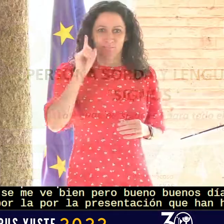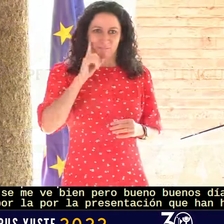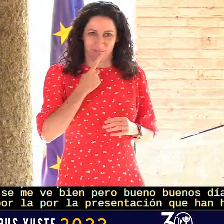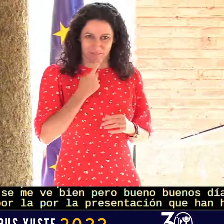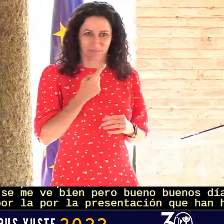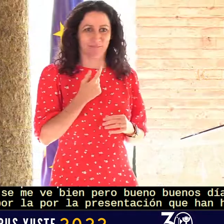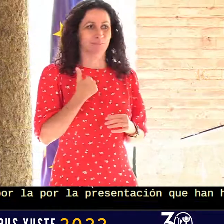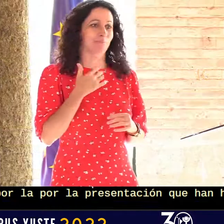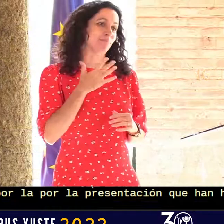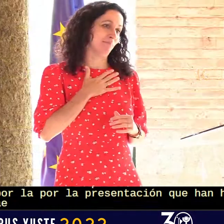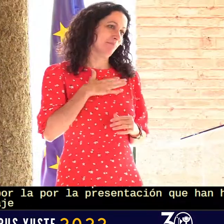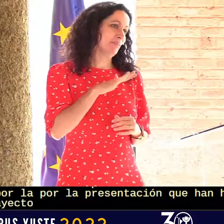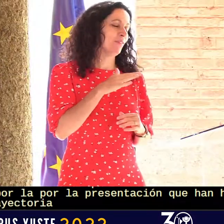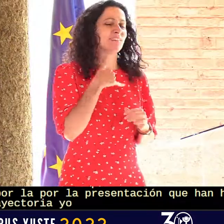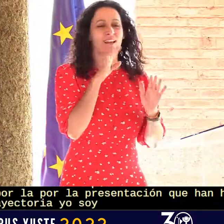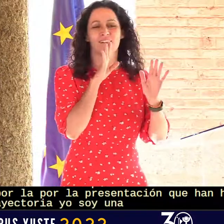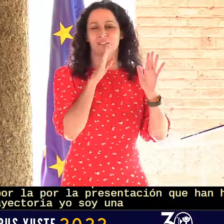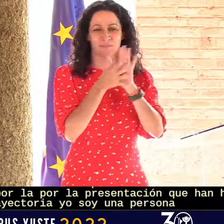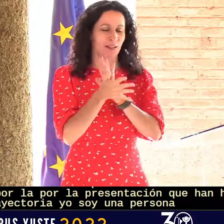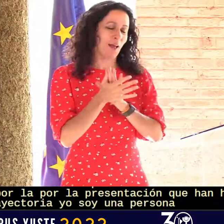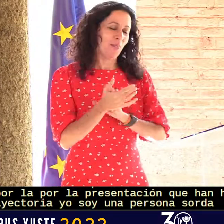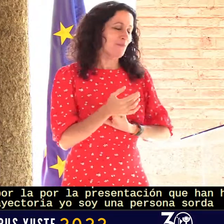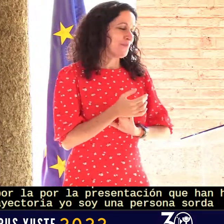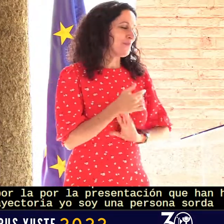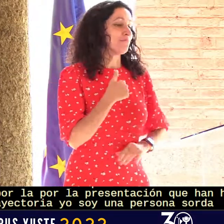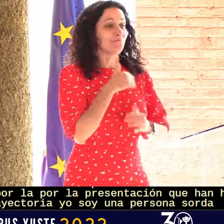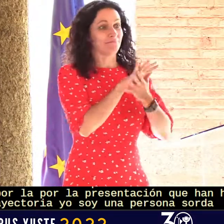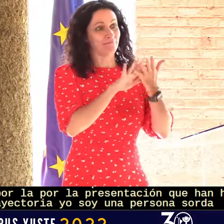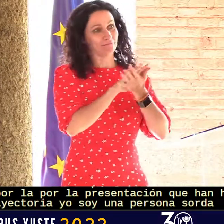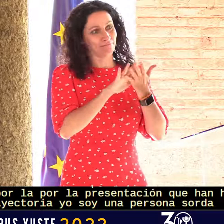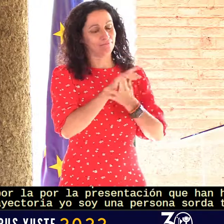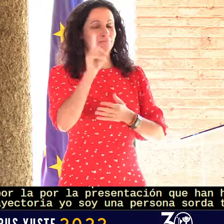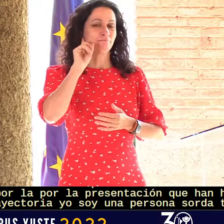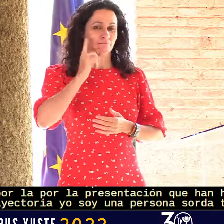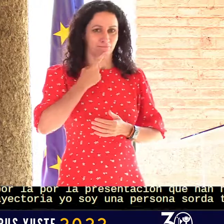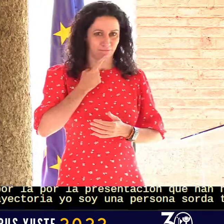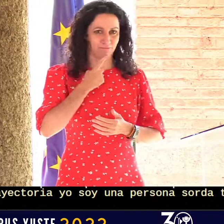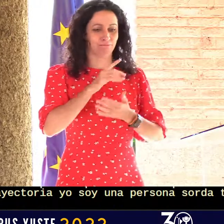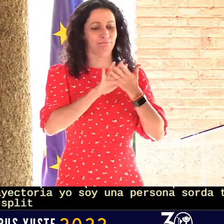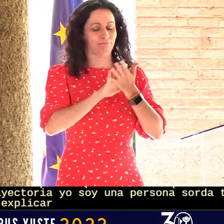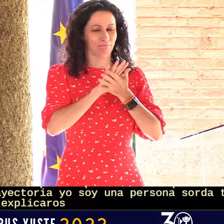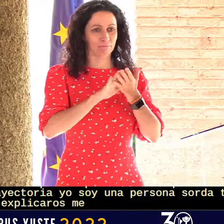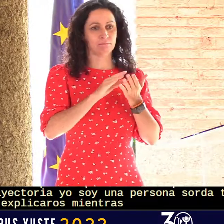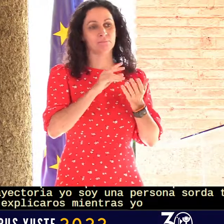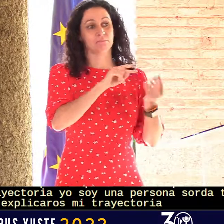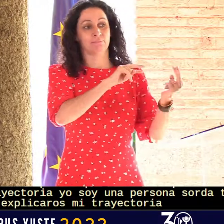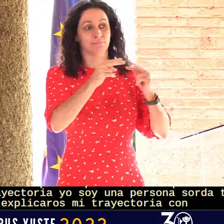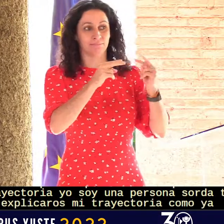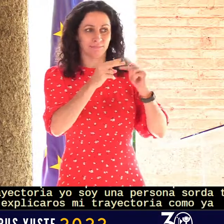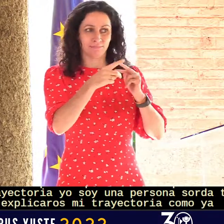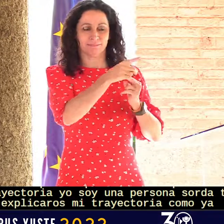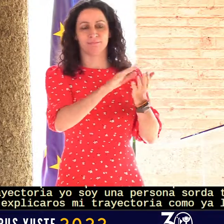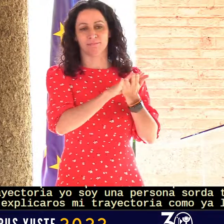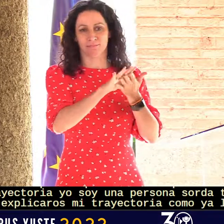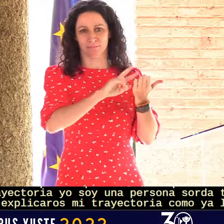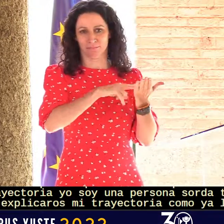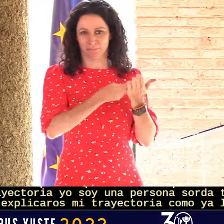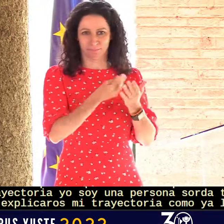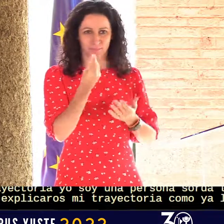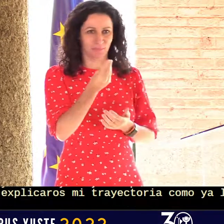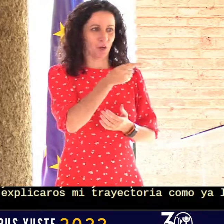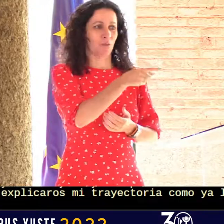un resumen de mi trayectoria yo soy una persona sorda eh tampoco me quiero extender en explicaros mi trayectoria como ya lo ha hecho